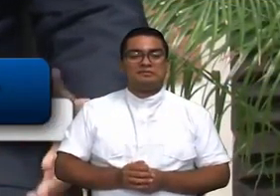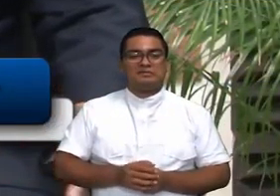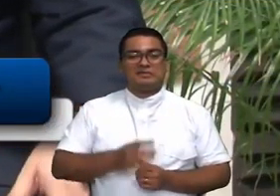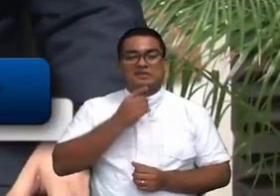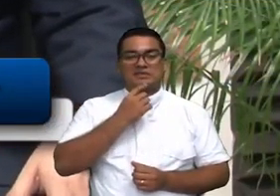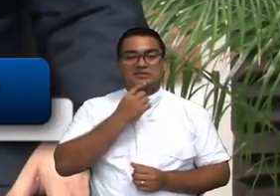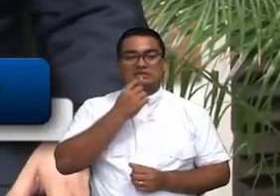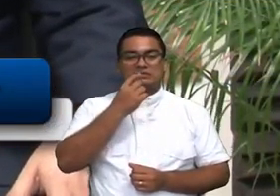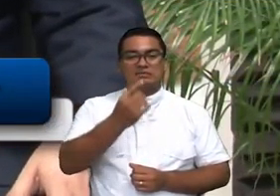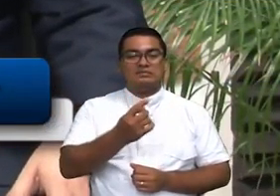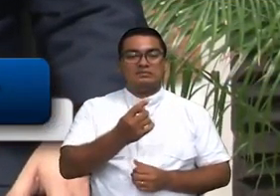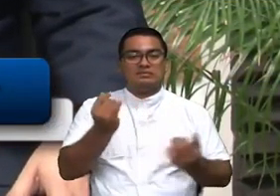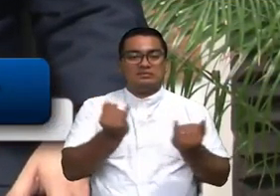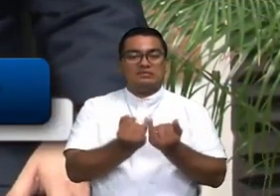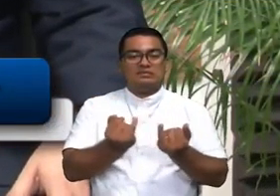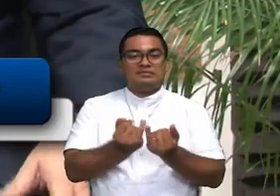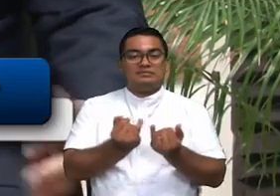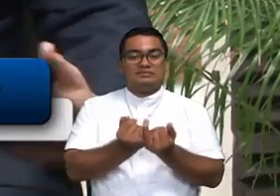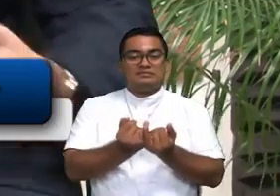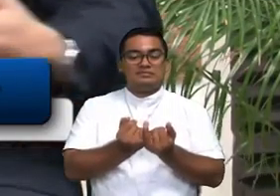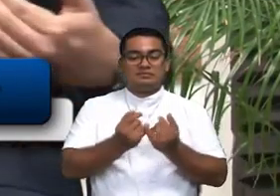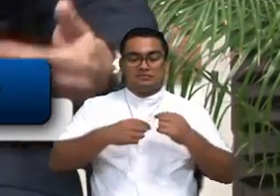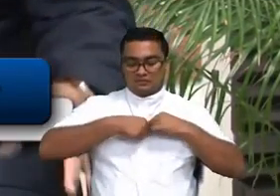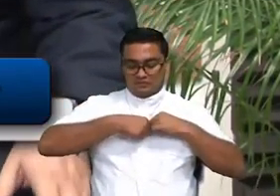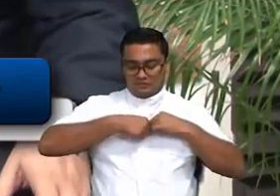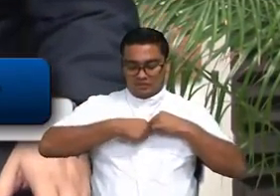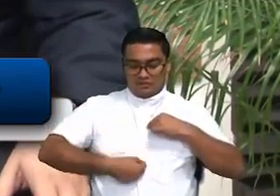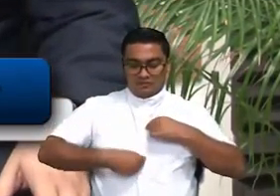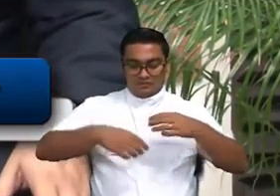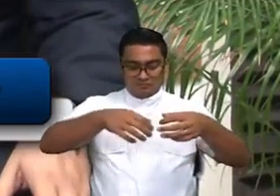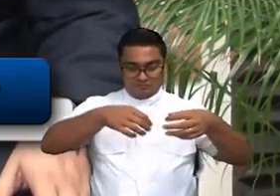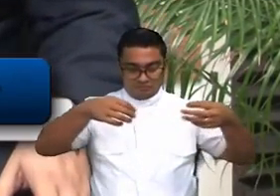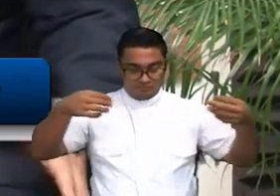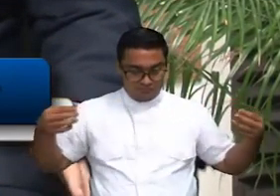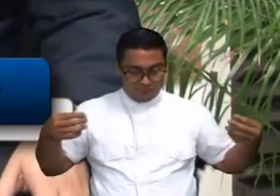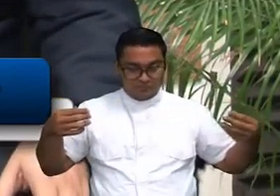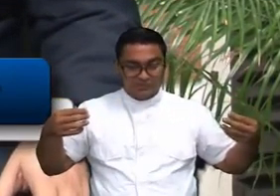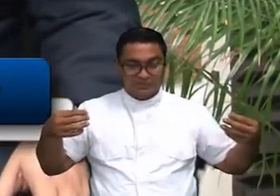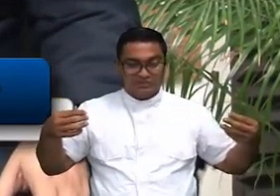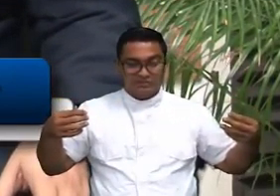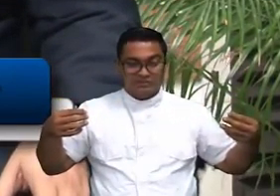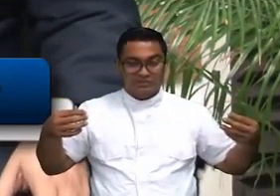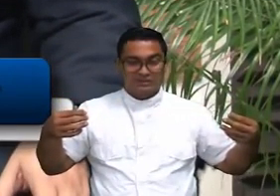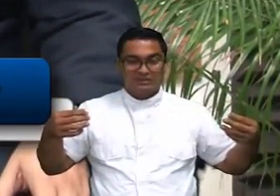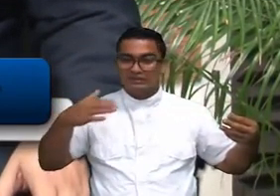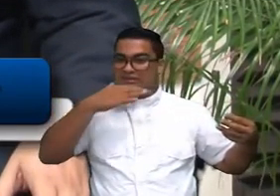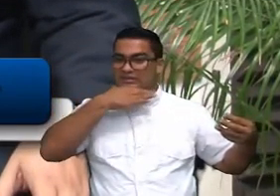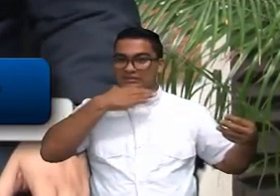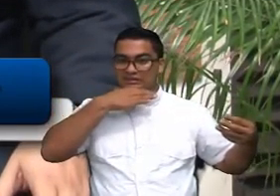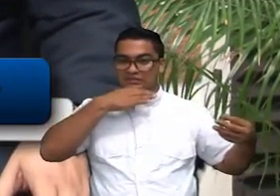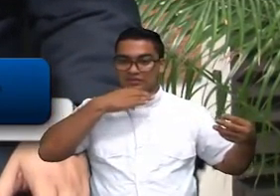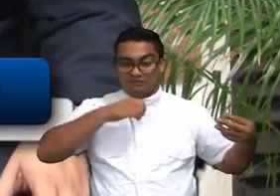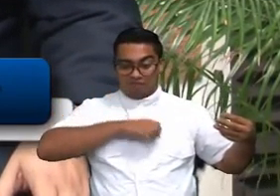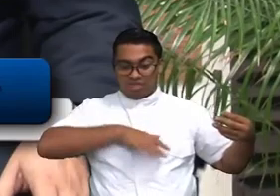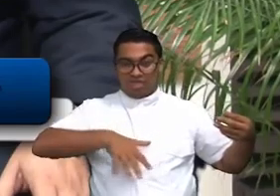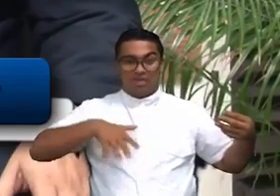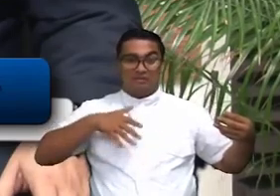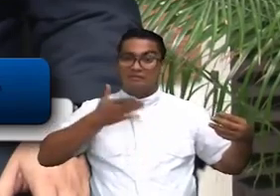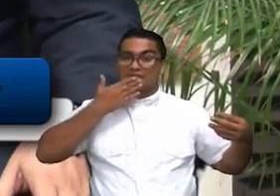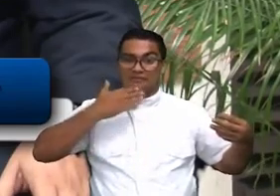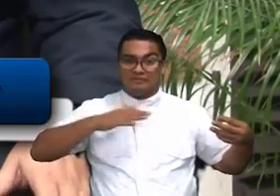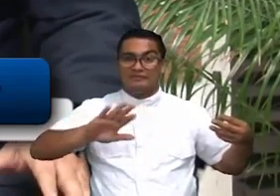cambio, una operación abierta, de abdomen abierto, era demasiado invasivo antes. Entonces, esa